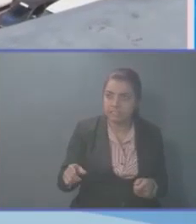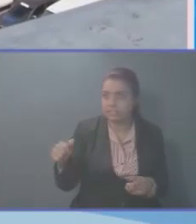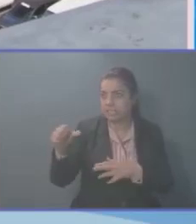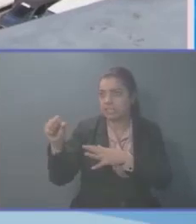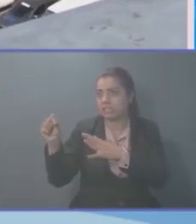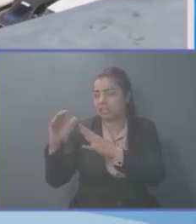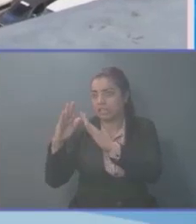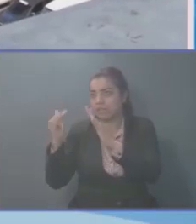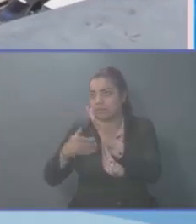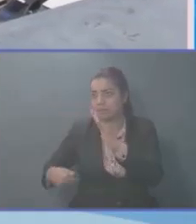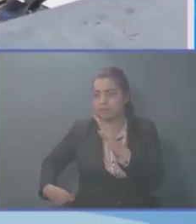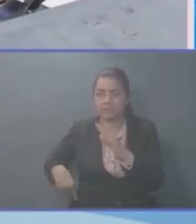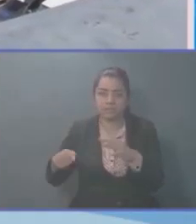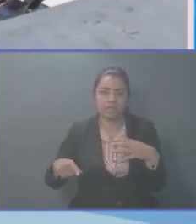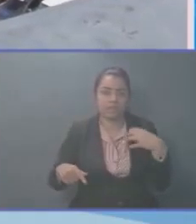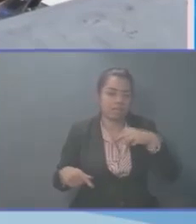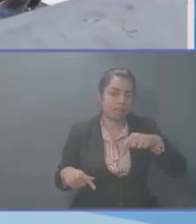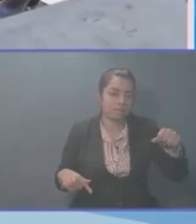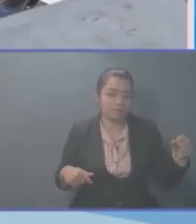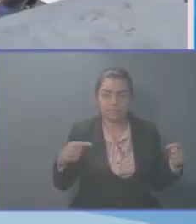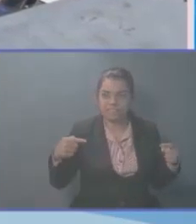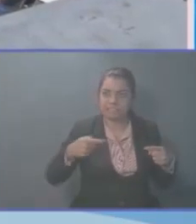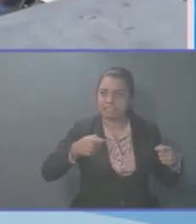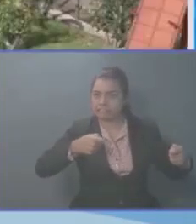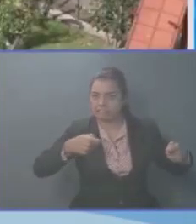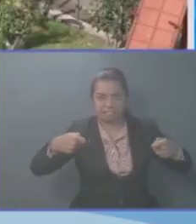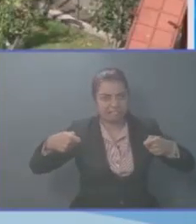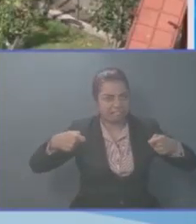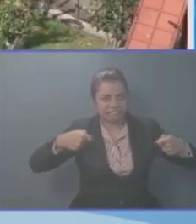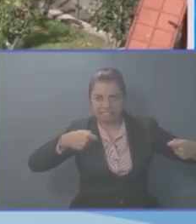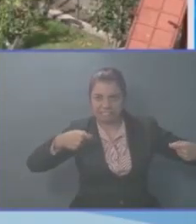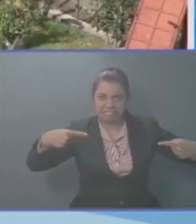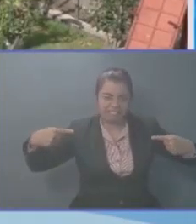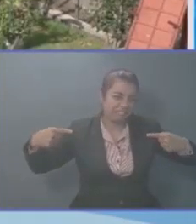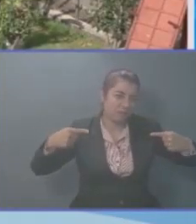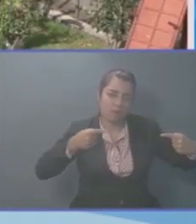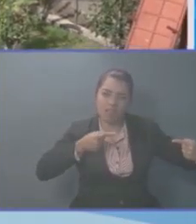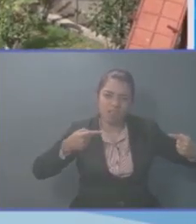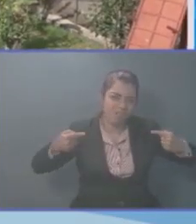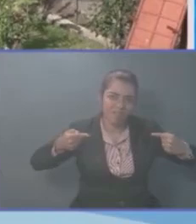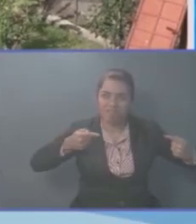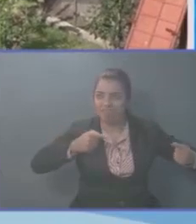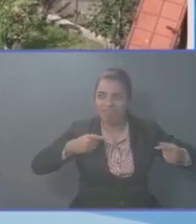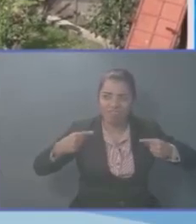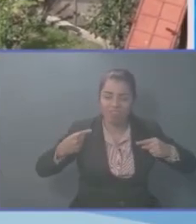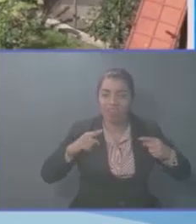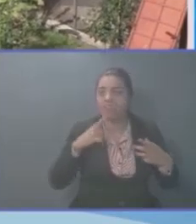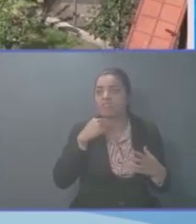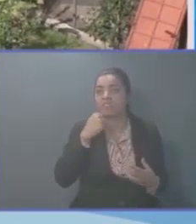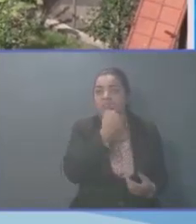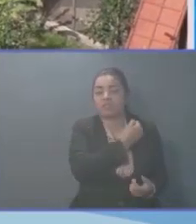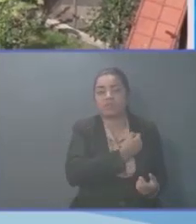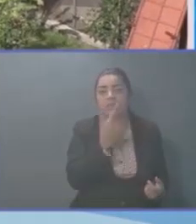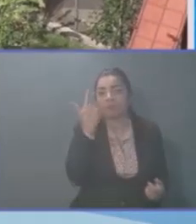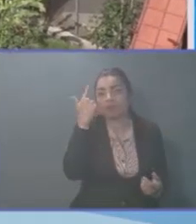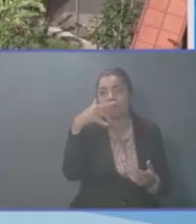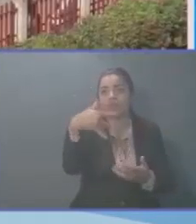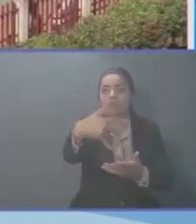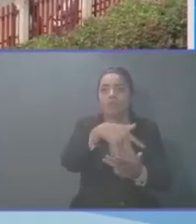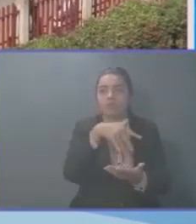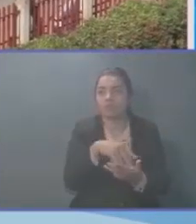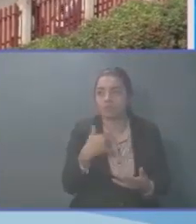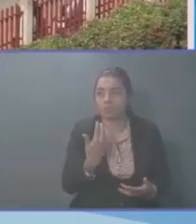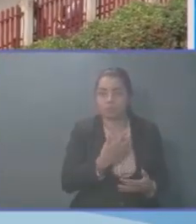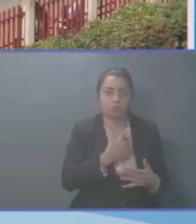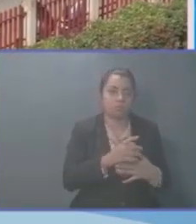Estado, que lleve al final a que quienes sufren las consecuencias es la población en general. Si yo lo que quiero dejar claro es que no somos